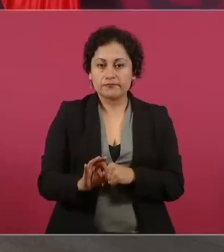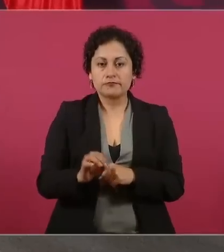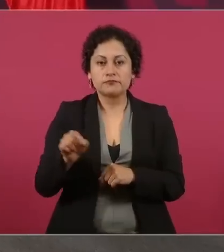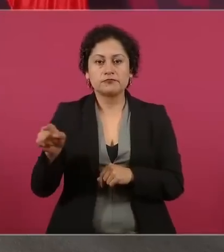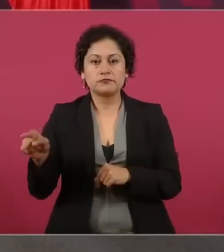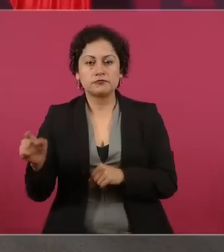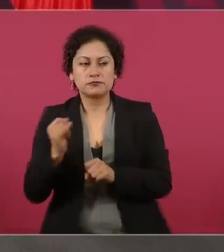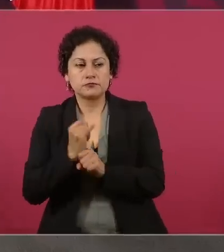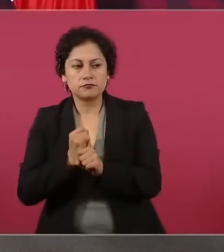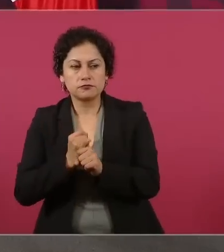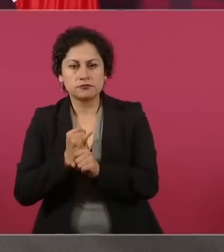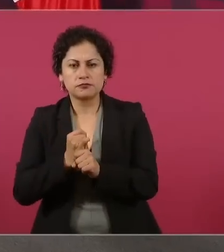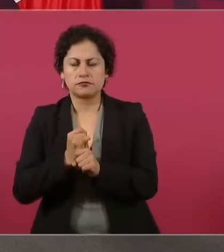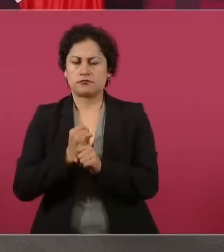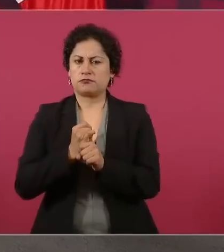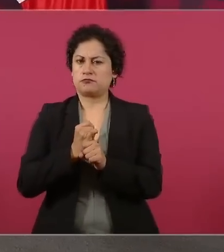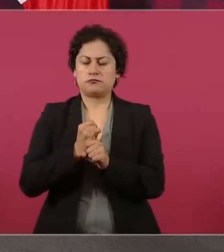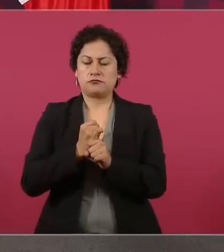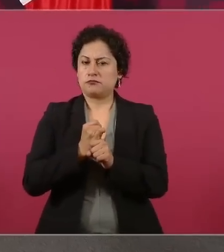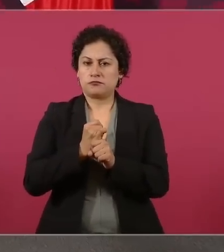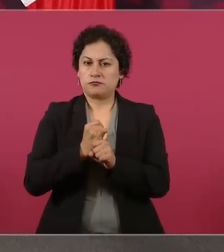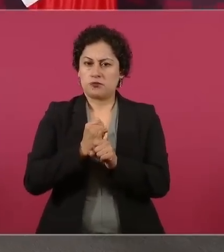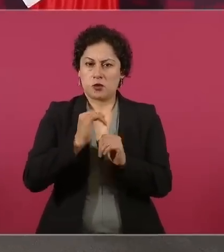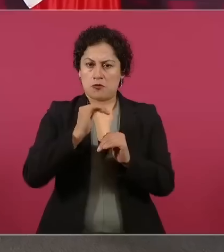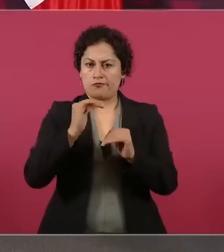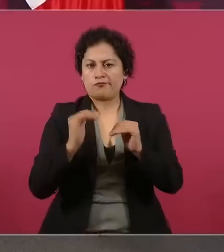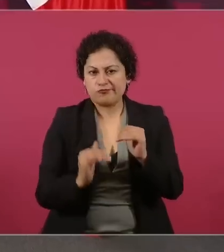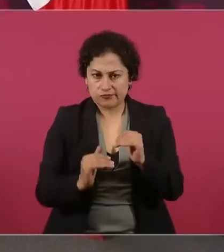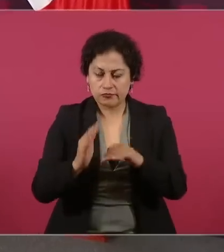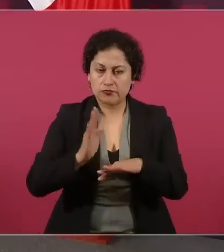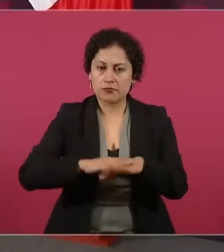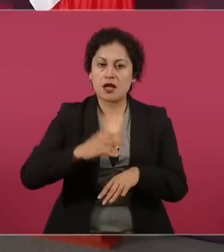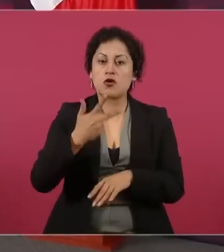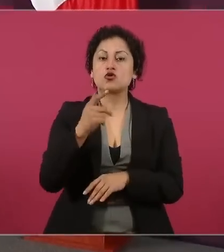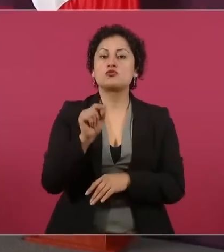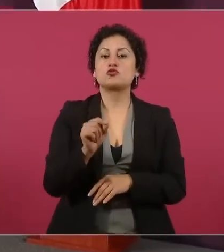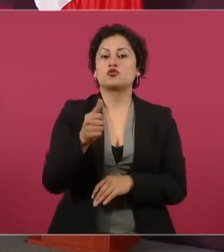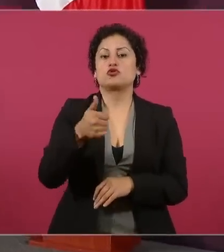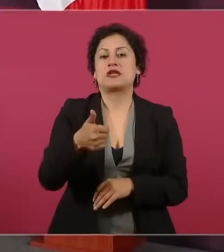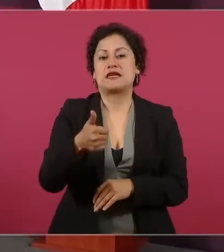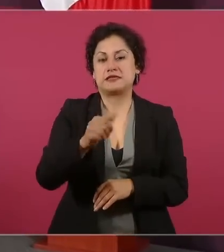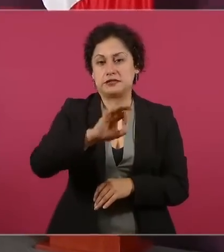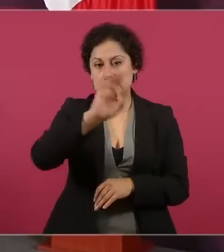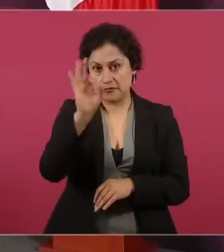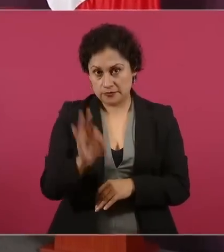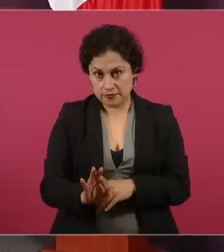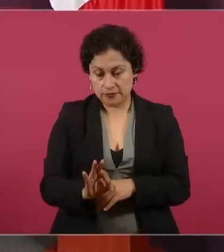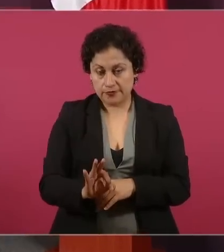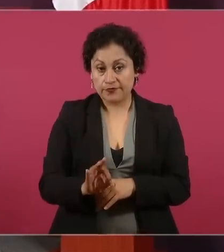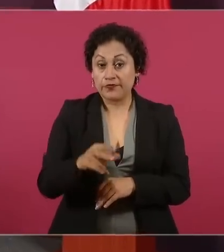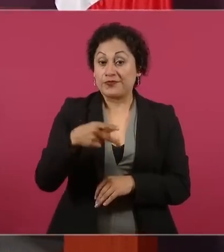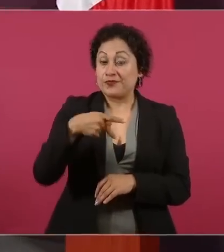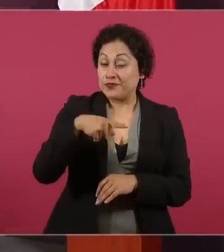más, como 8.6. Ahora vamos a ver. Sin embargo,